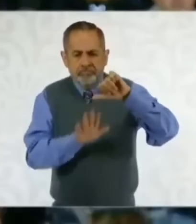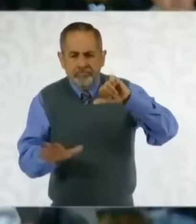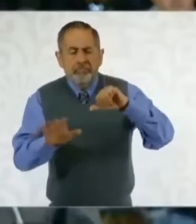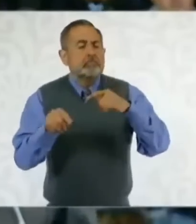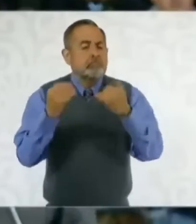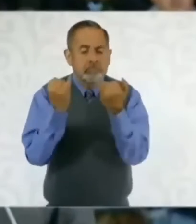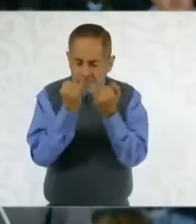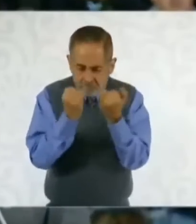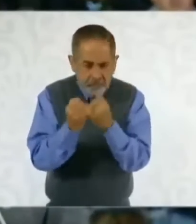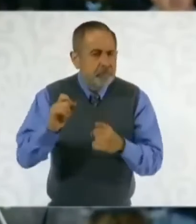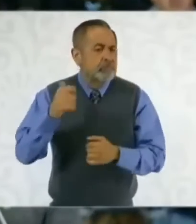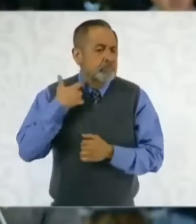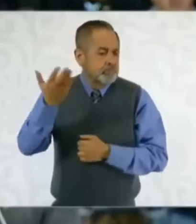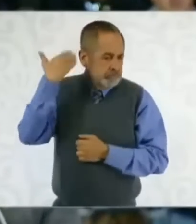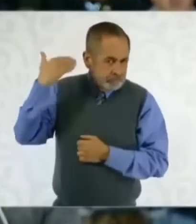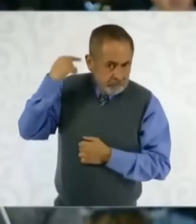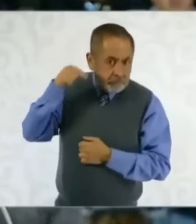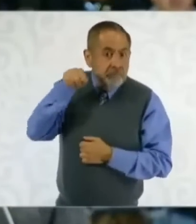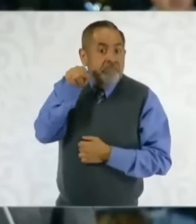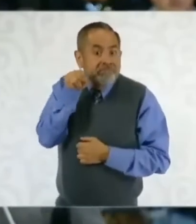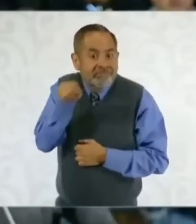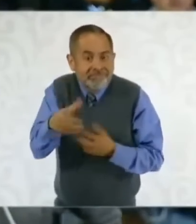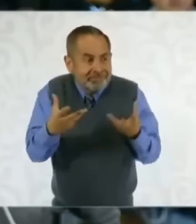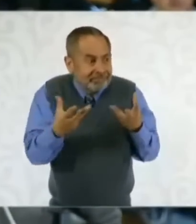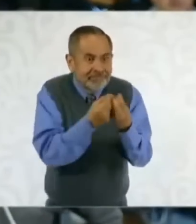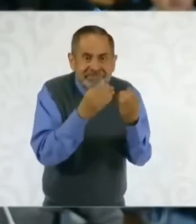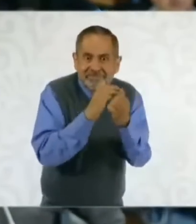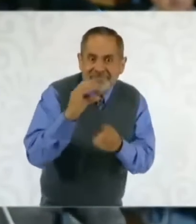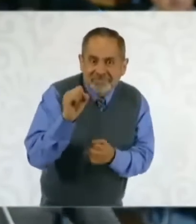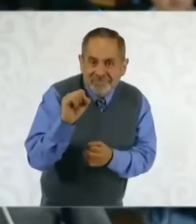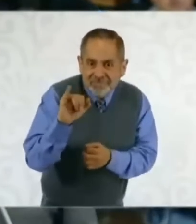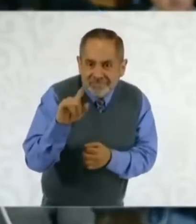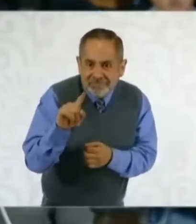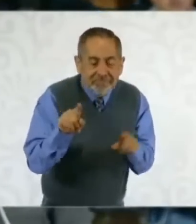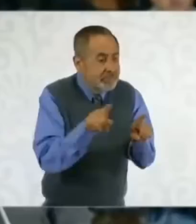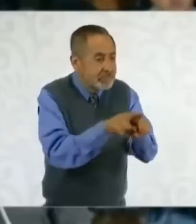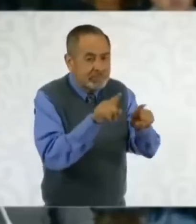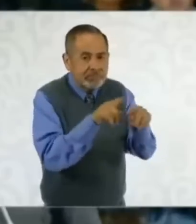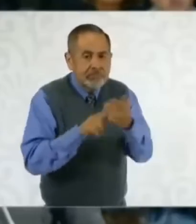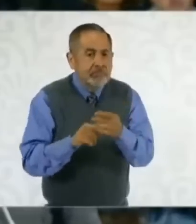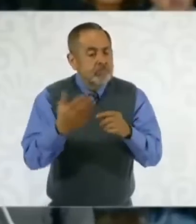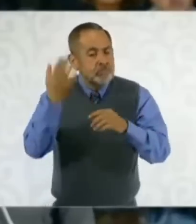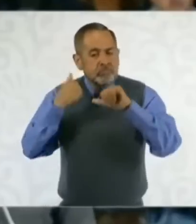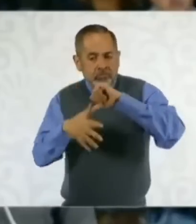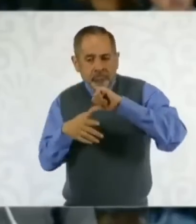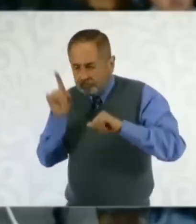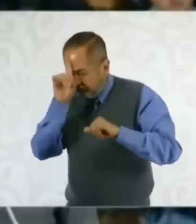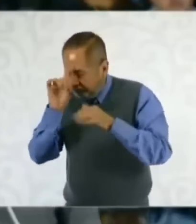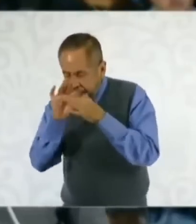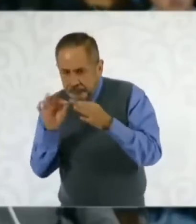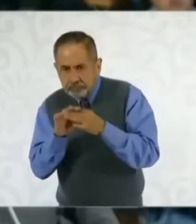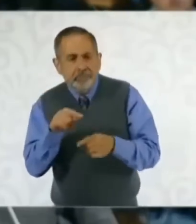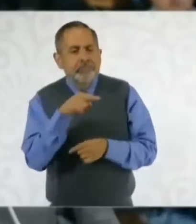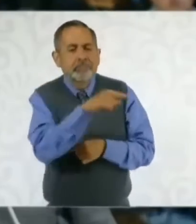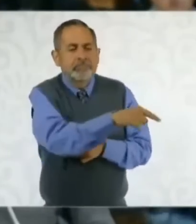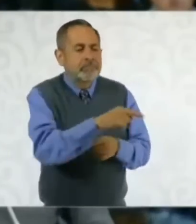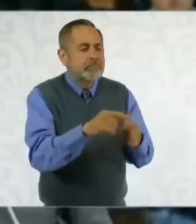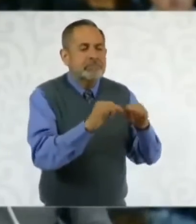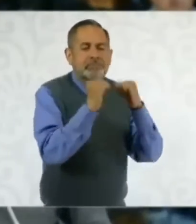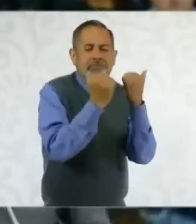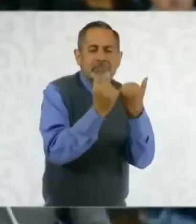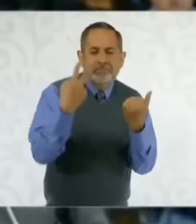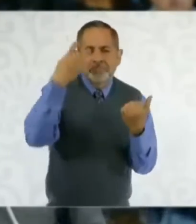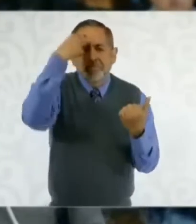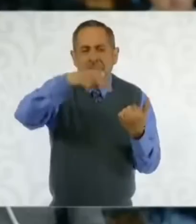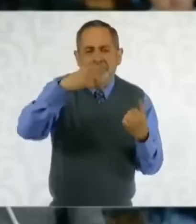Bolsonaro en algún foro ya estuvo reunido con Cosío bajo la sombrilla de Mexicanos contra la Corrupción y la